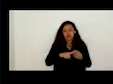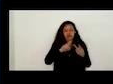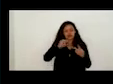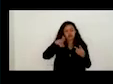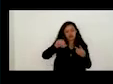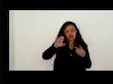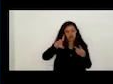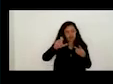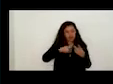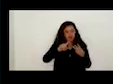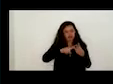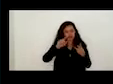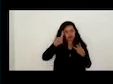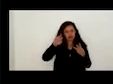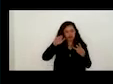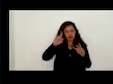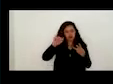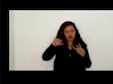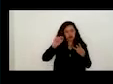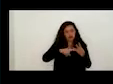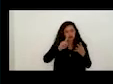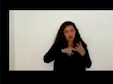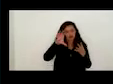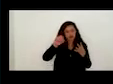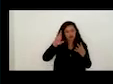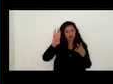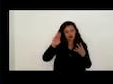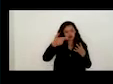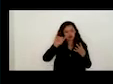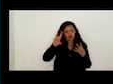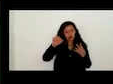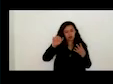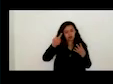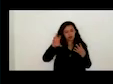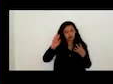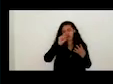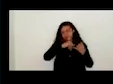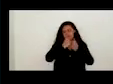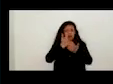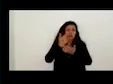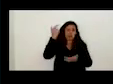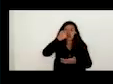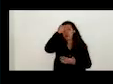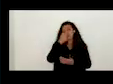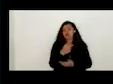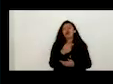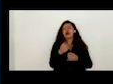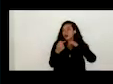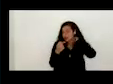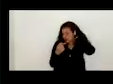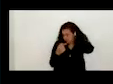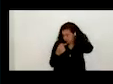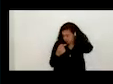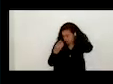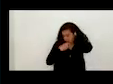proteína, carbohidratos y obviamente grasa suficiente para hacer cualquier tiempo de comida,